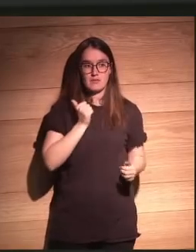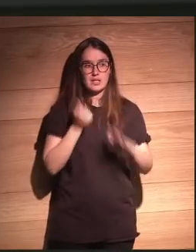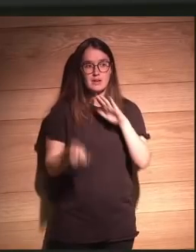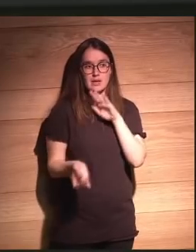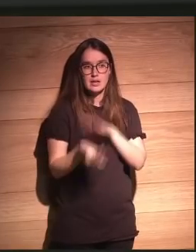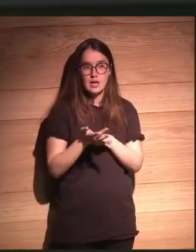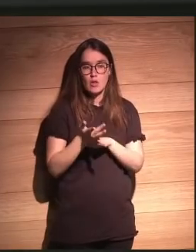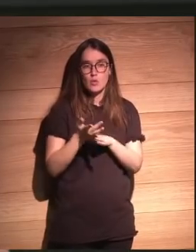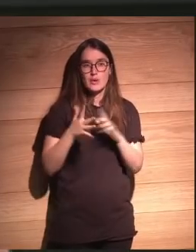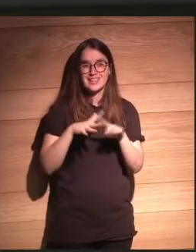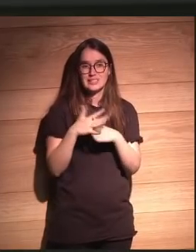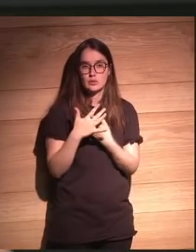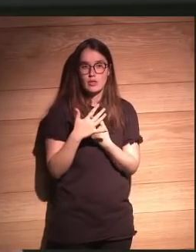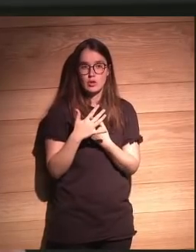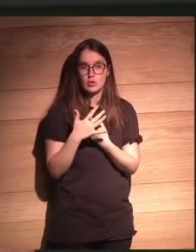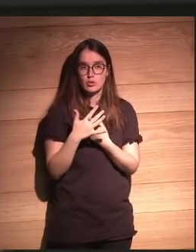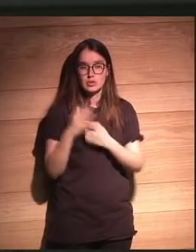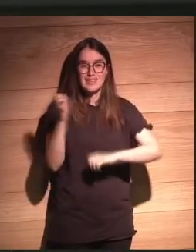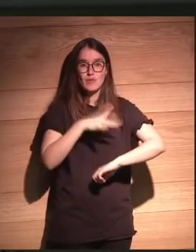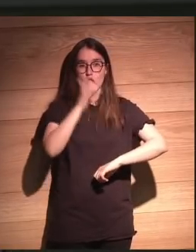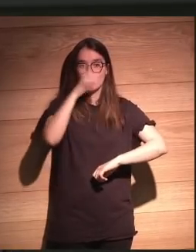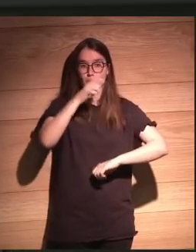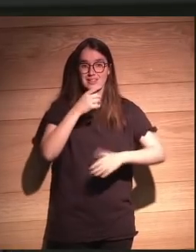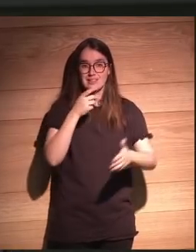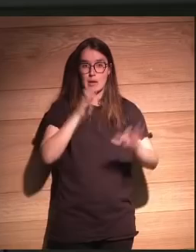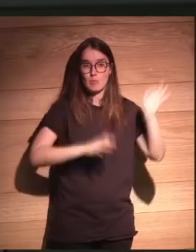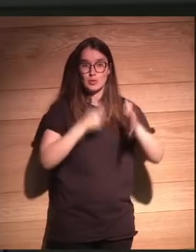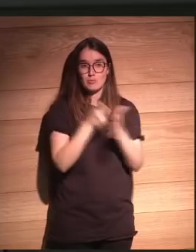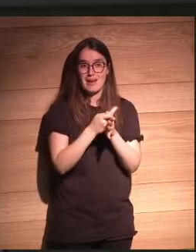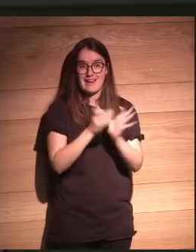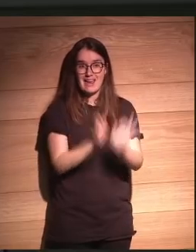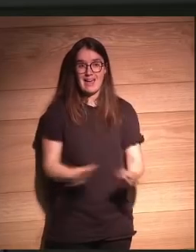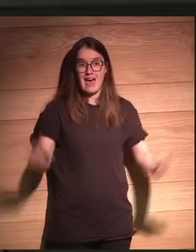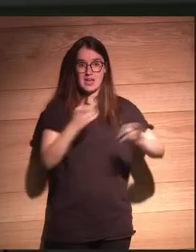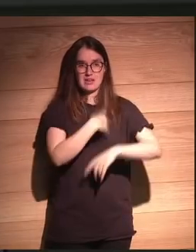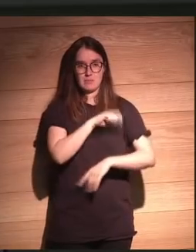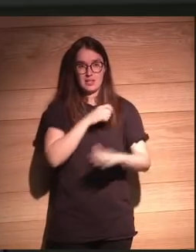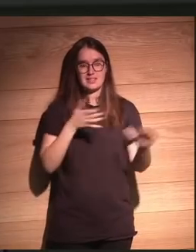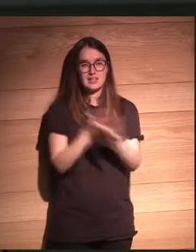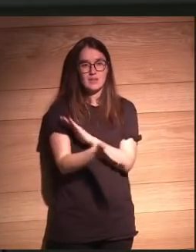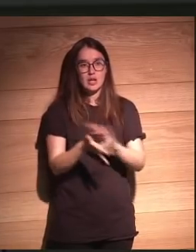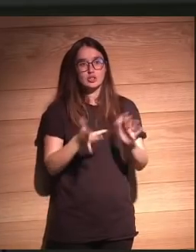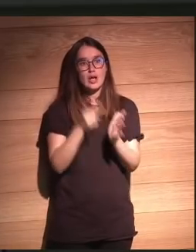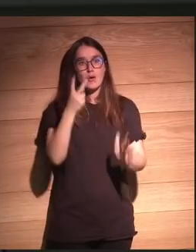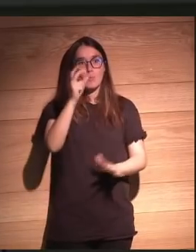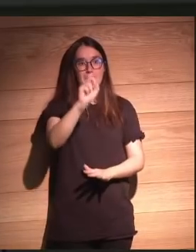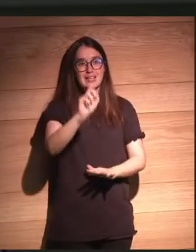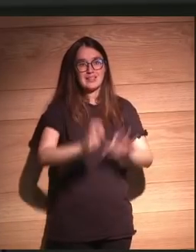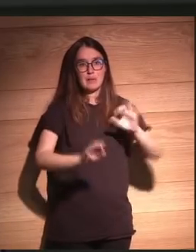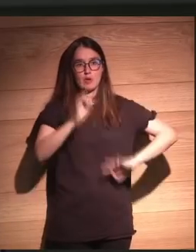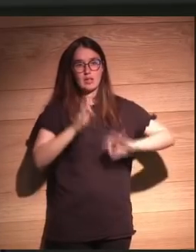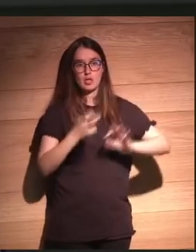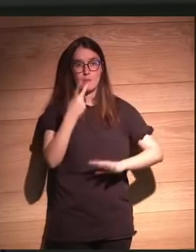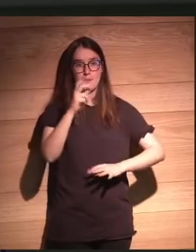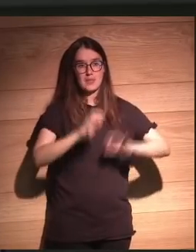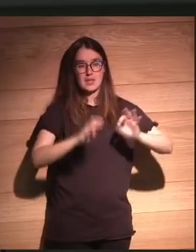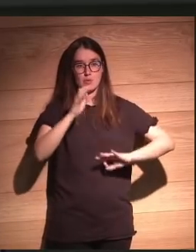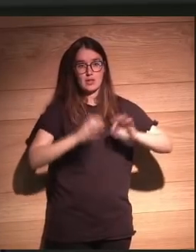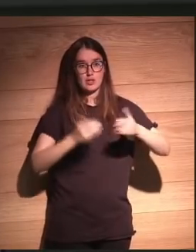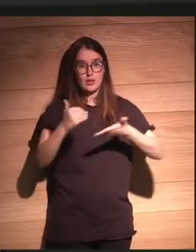generado una situación donde fondos buitres no iban a pagar impuestos en este país, es decir, iban a tener un 20%